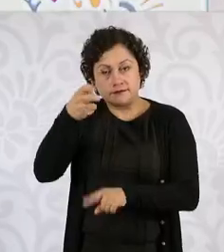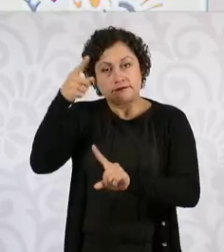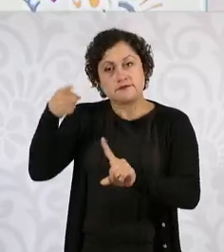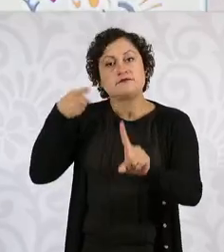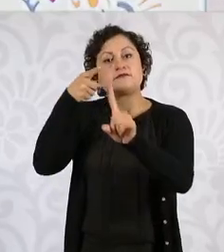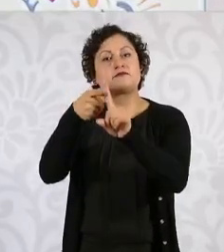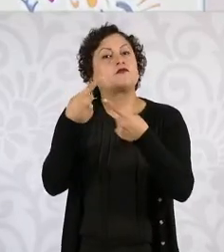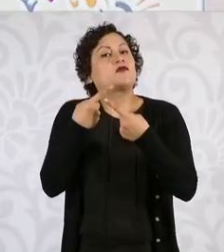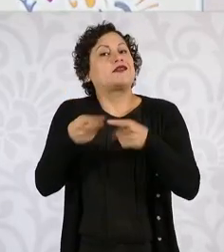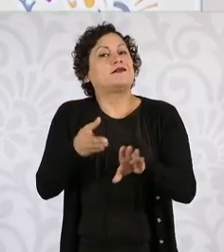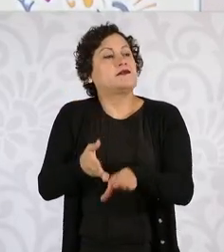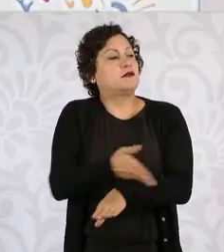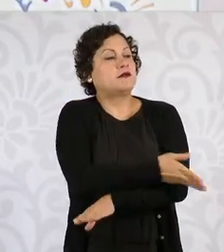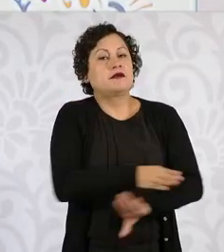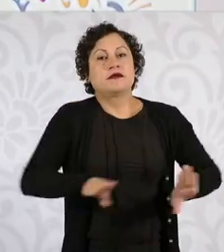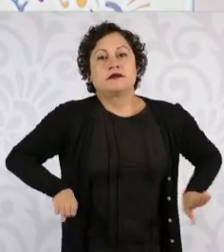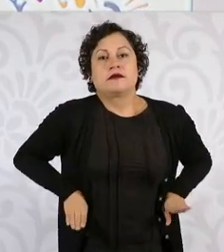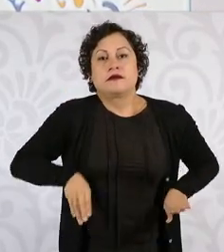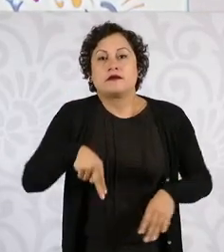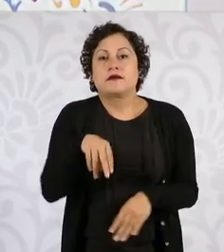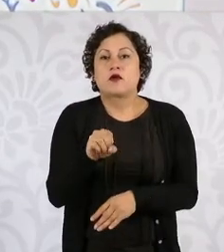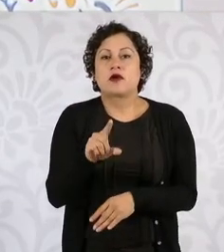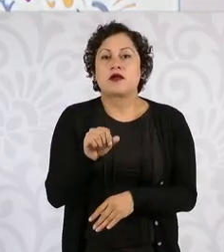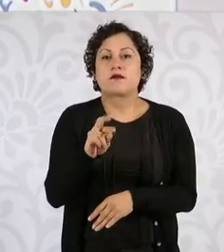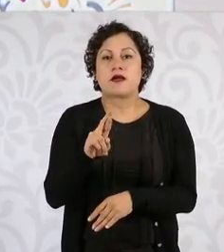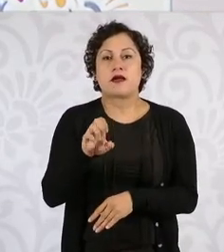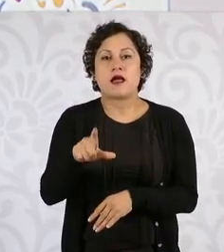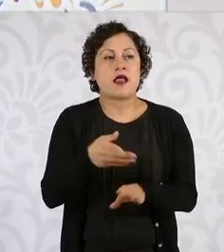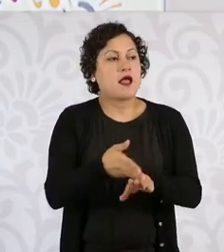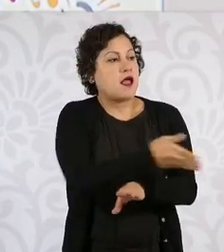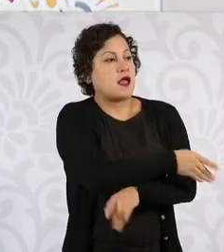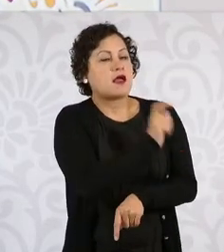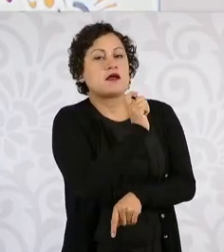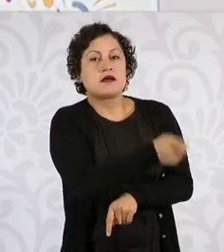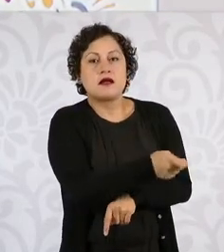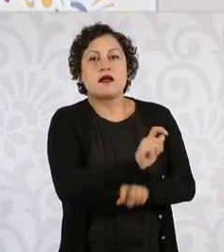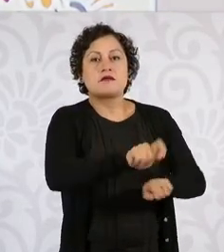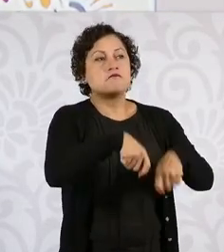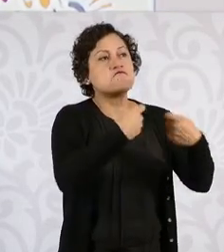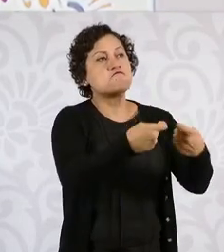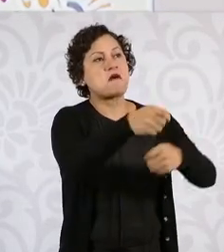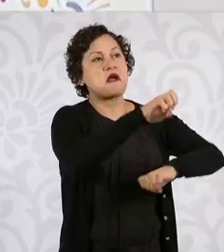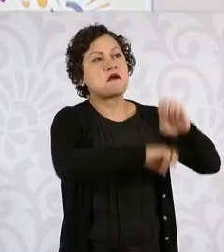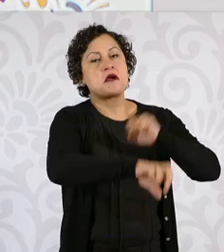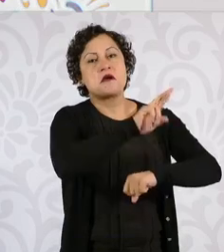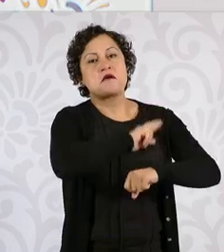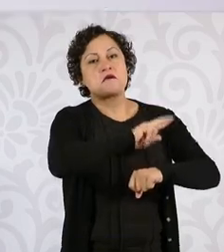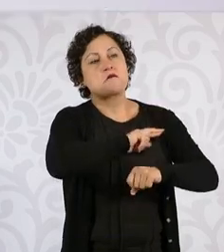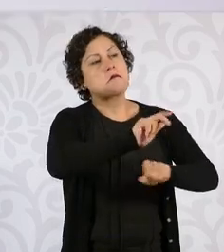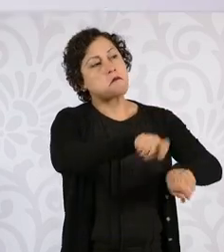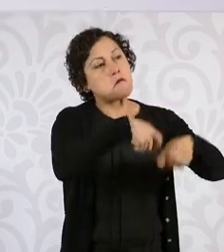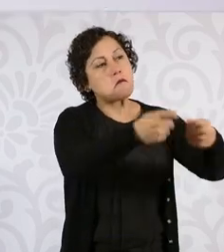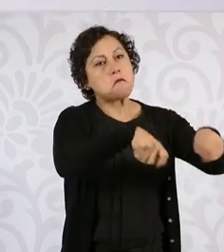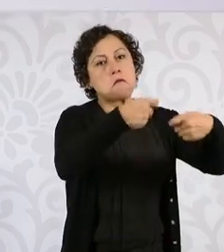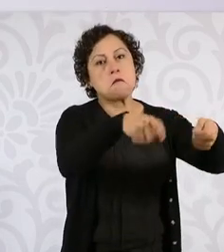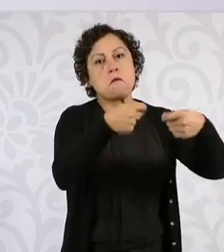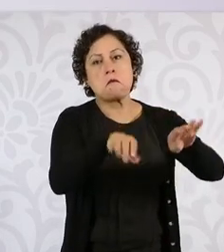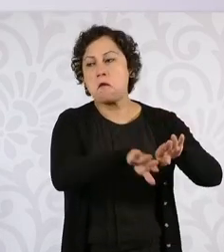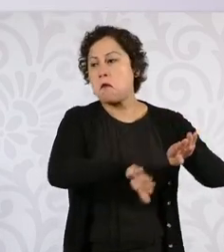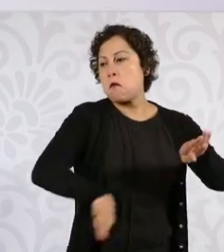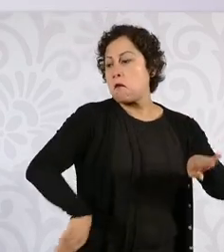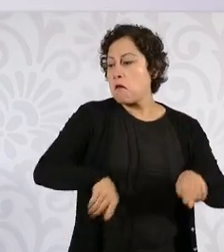privatizar absolutamente todo y convertir todo en mercancía y abandonar los derechos del pueblo de